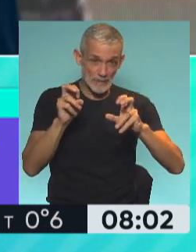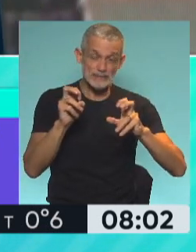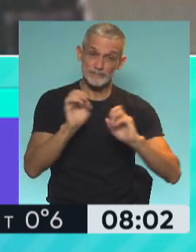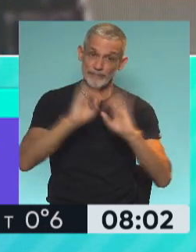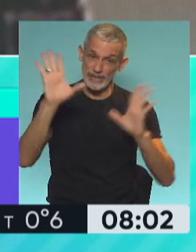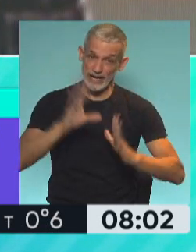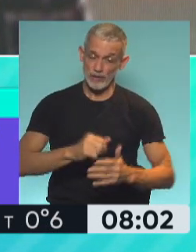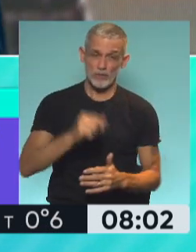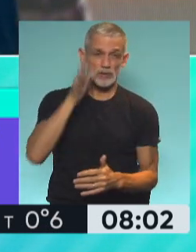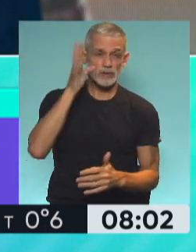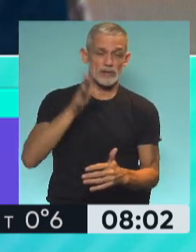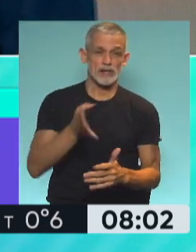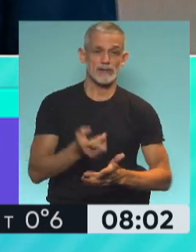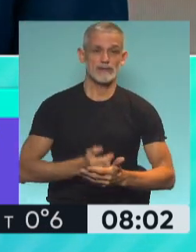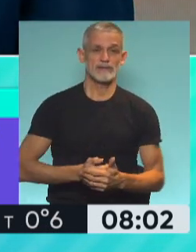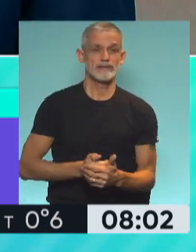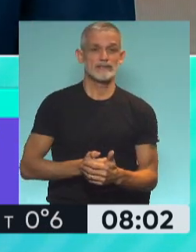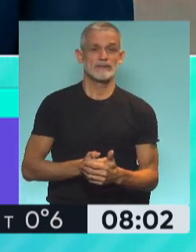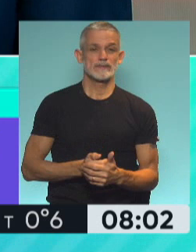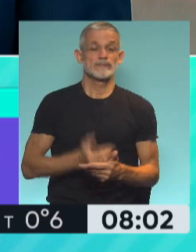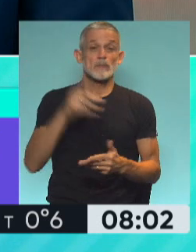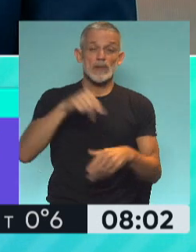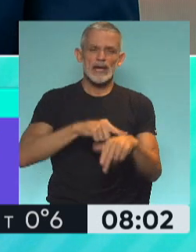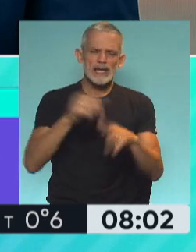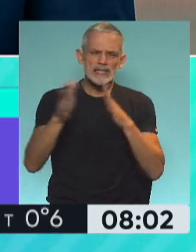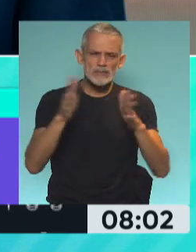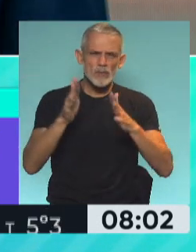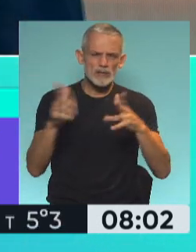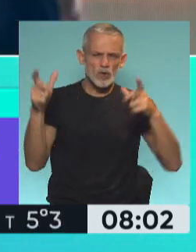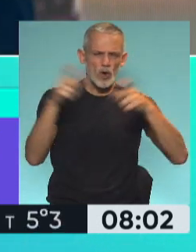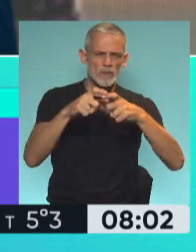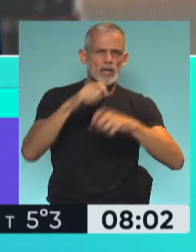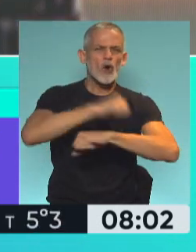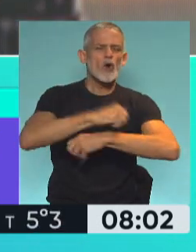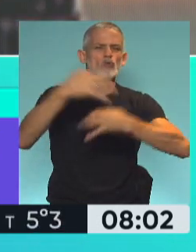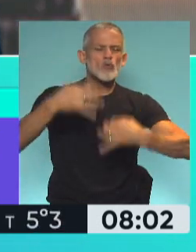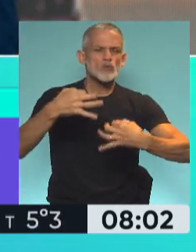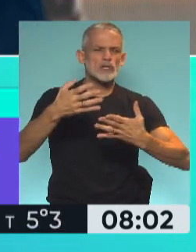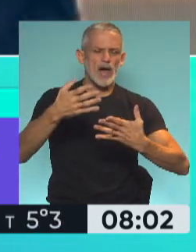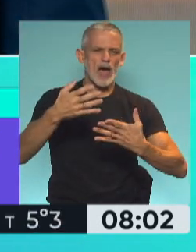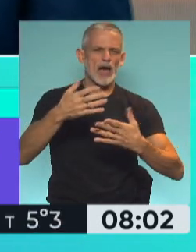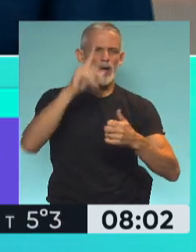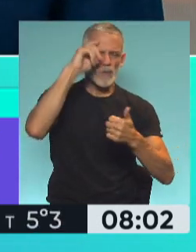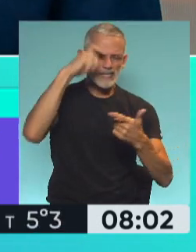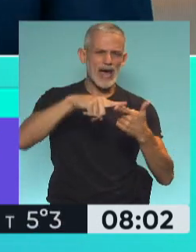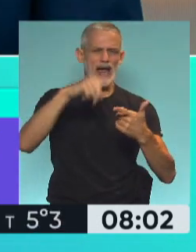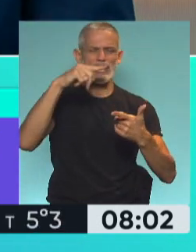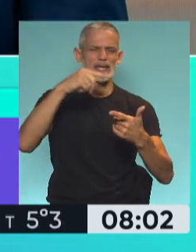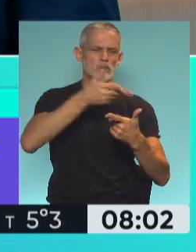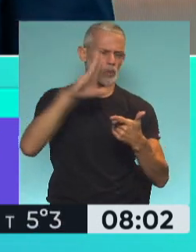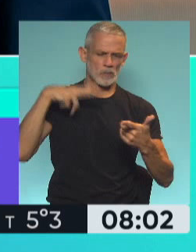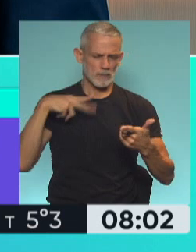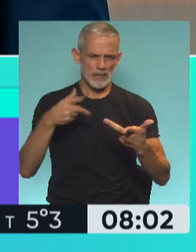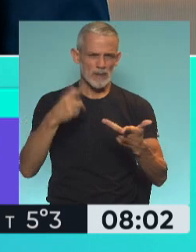dramáticos, terribles. En este momento, los comités de ética de los hospitales, de los sanatorios en